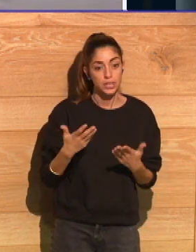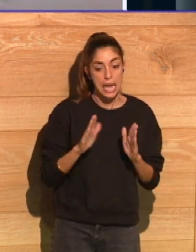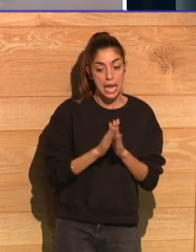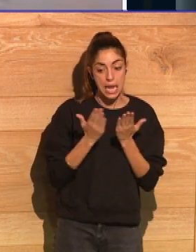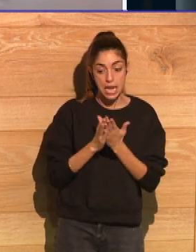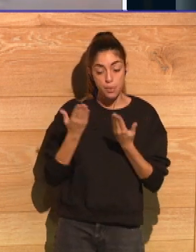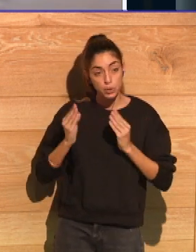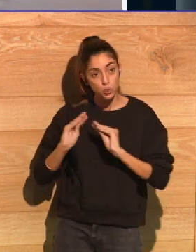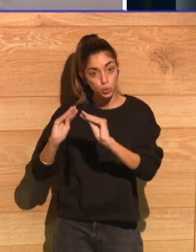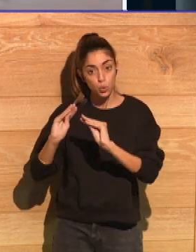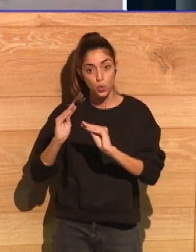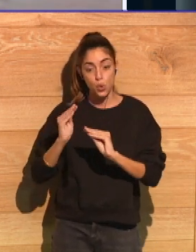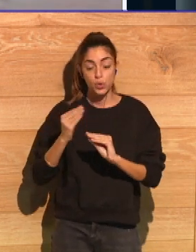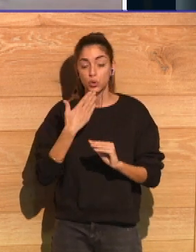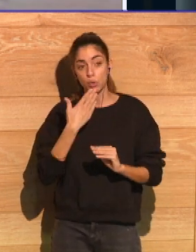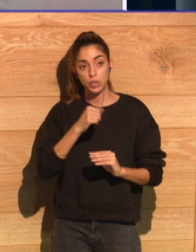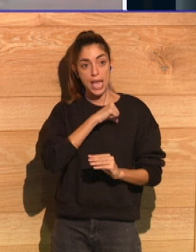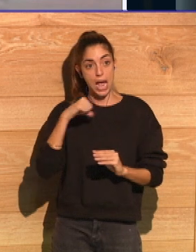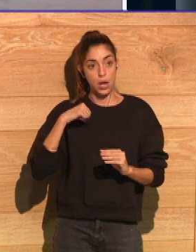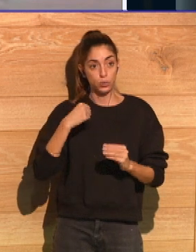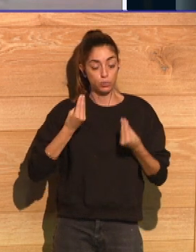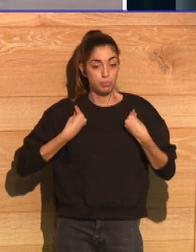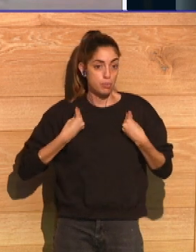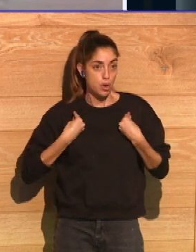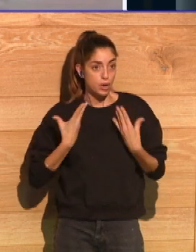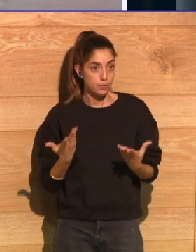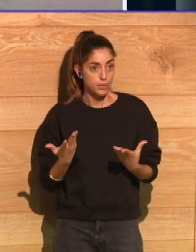una autobiografía disimulada.